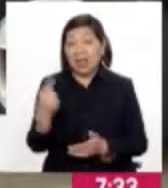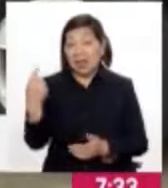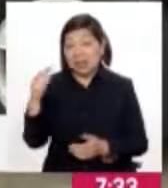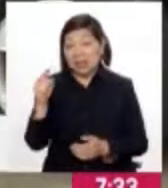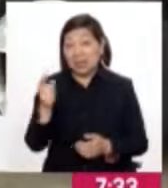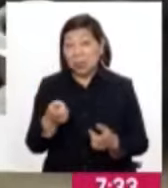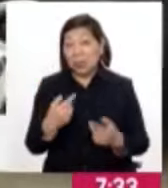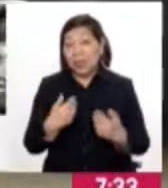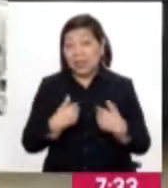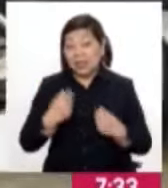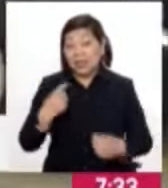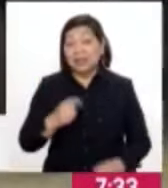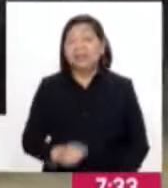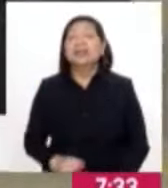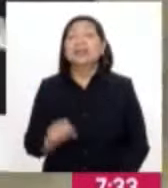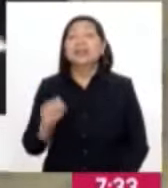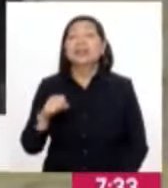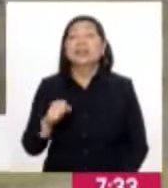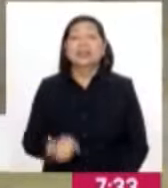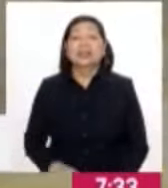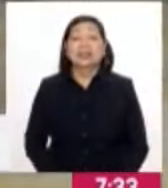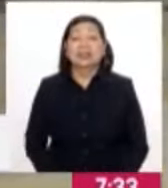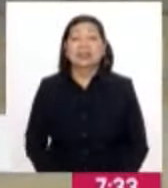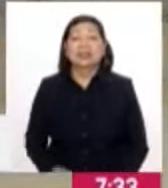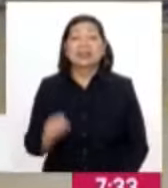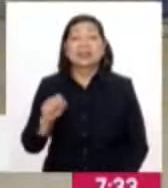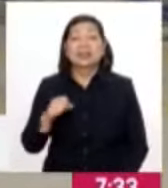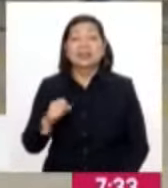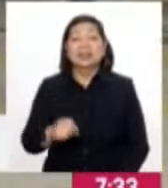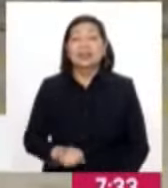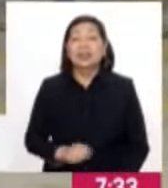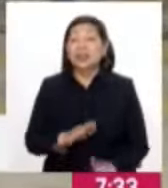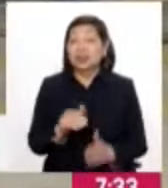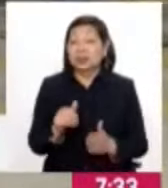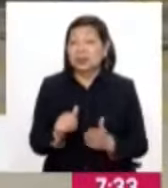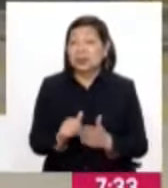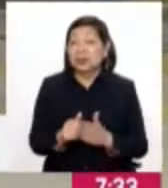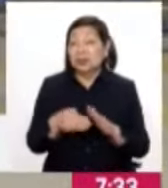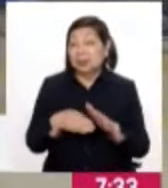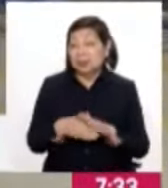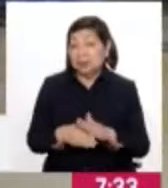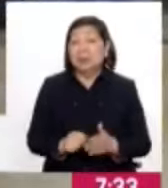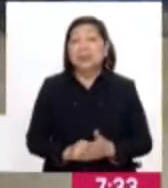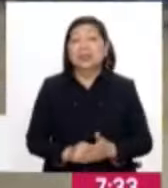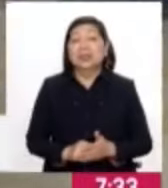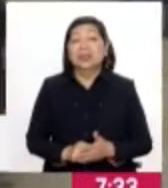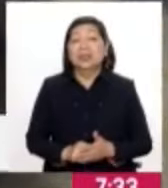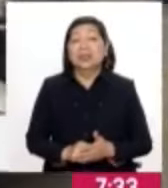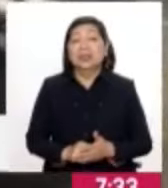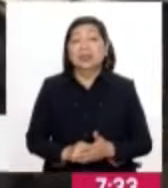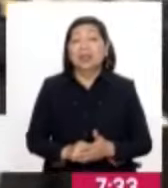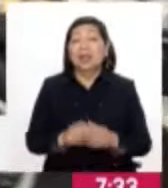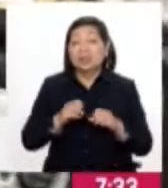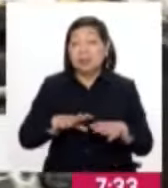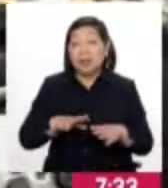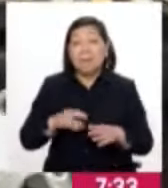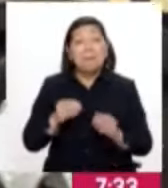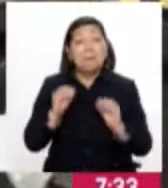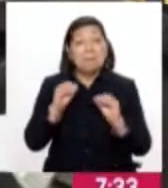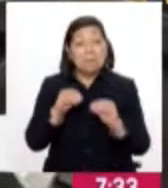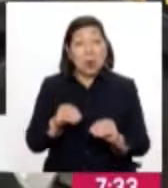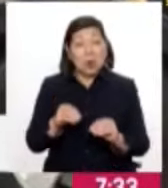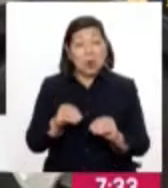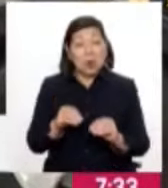taxistas. Buenos días, estimada Cintia. Así es, todo esto se da dentro de la campaña Ponle